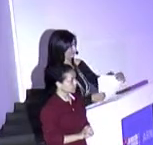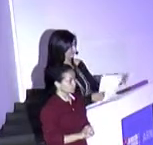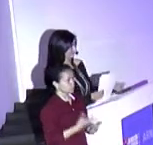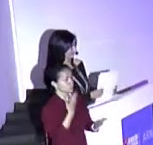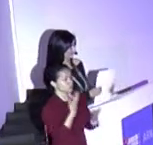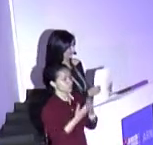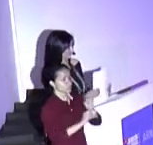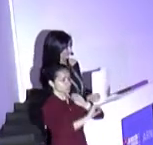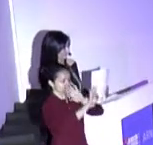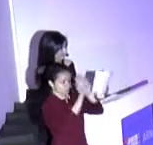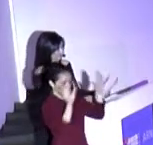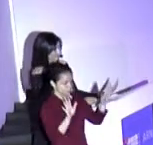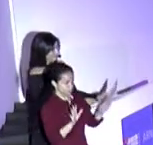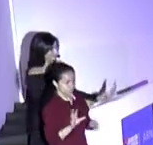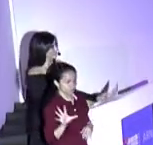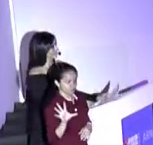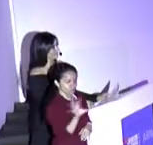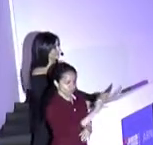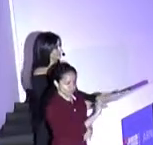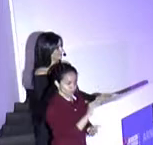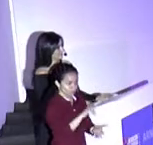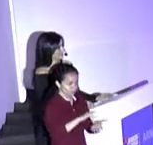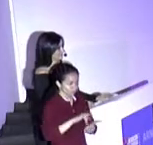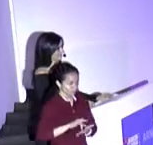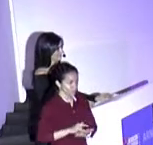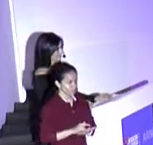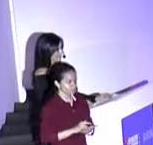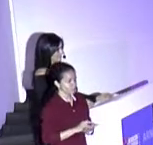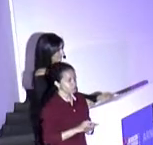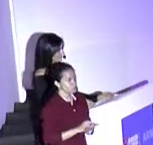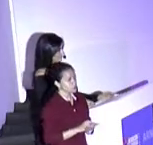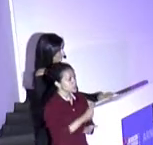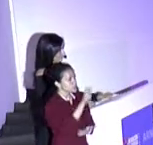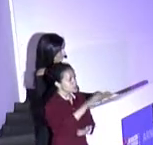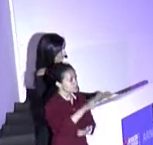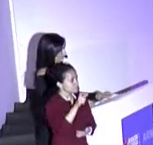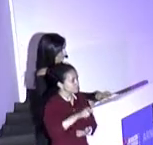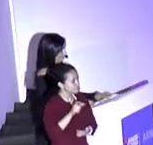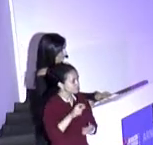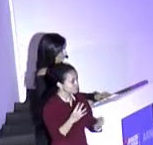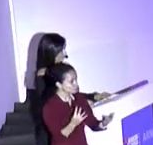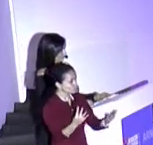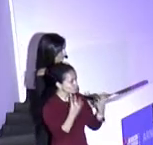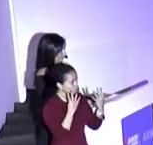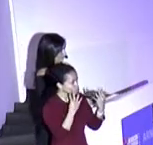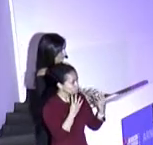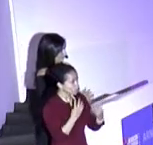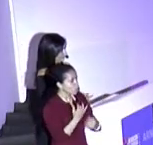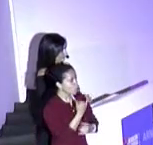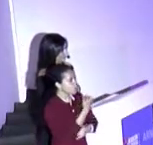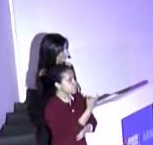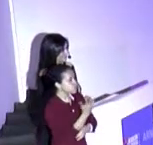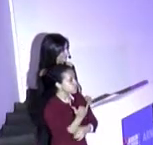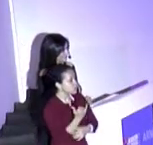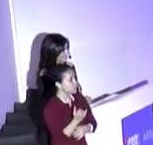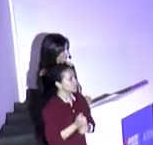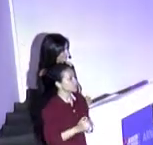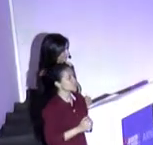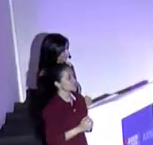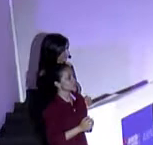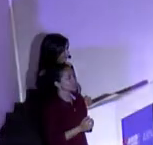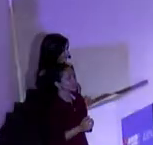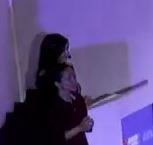Muy buenos días a todos ustedes, a todas las personas que nos están siguiendo a